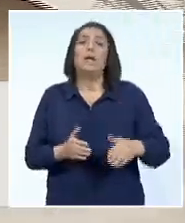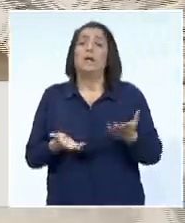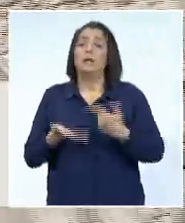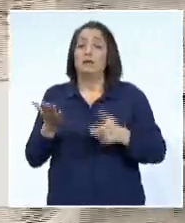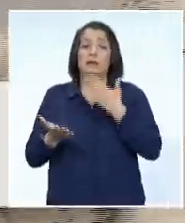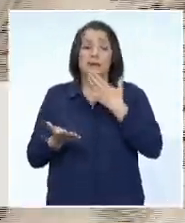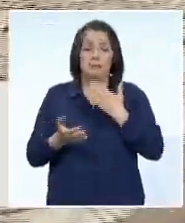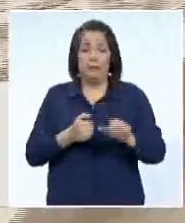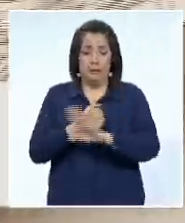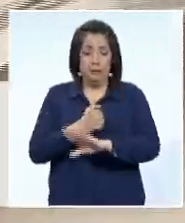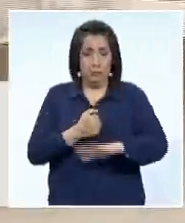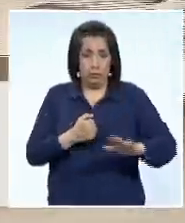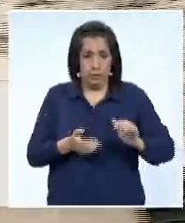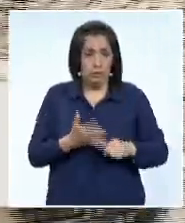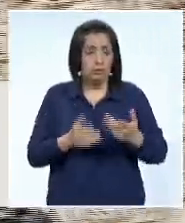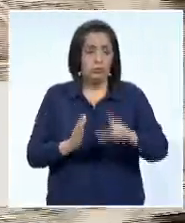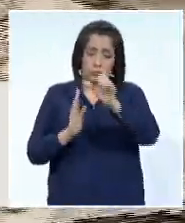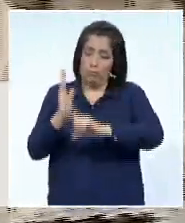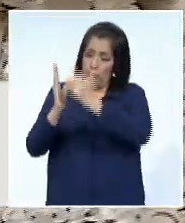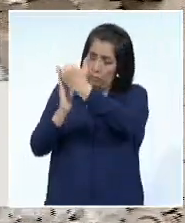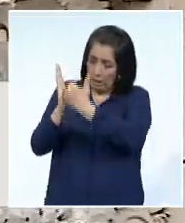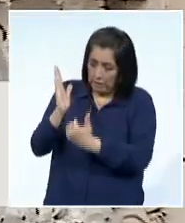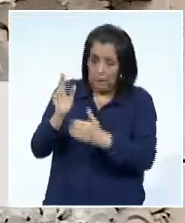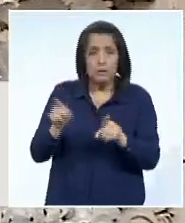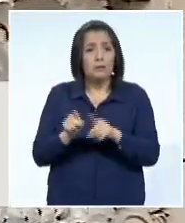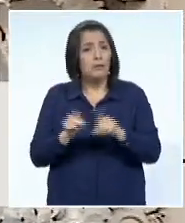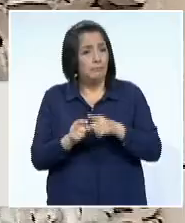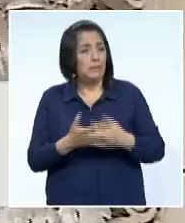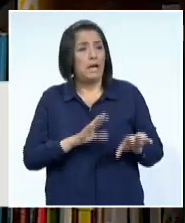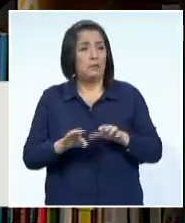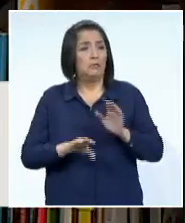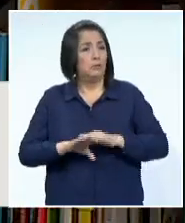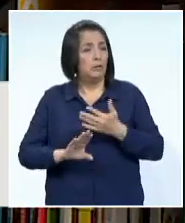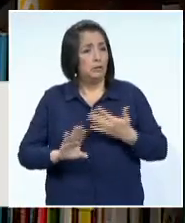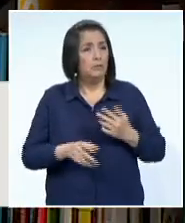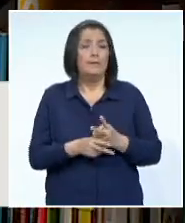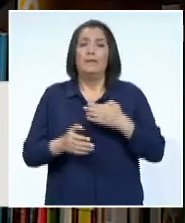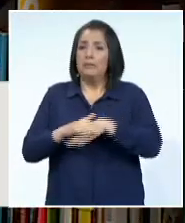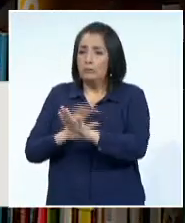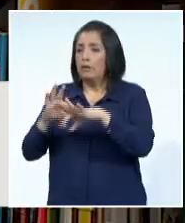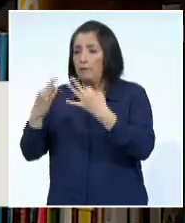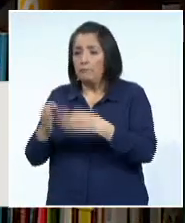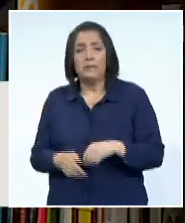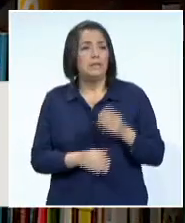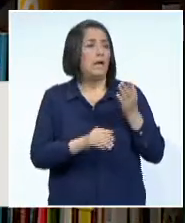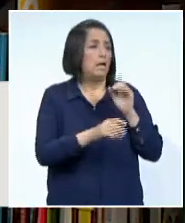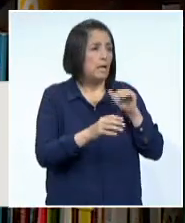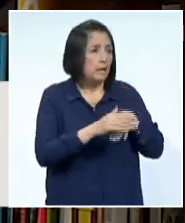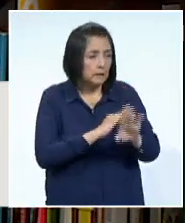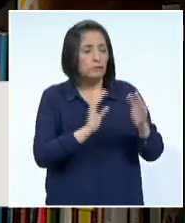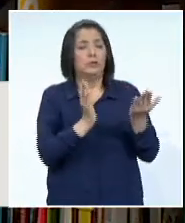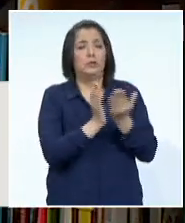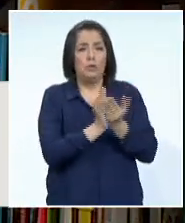Pueblo, además de tener una lista, nos deberíamos enfocar en acciones de prevención. En los hogares, en las escuelas, en todos